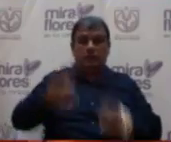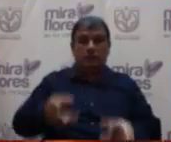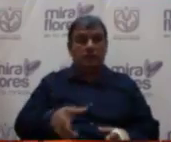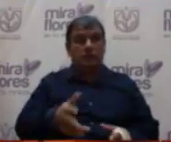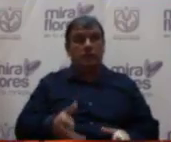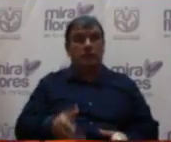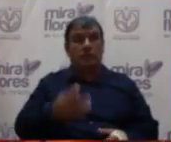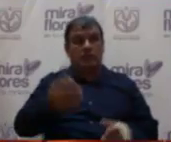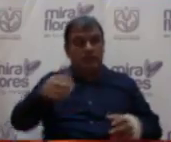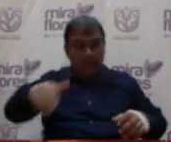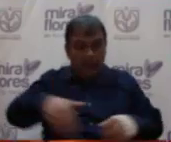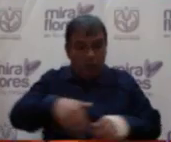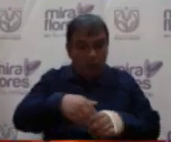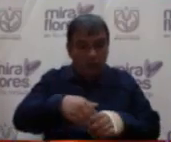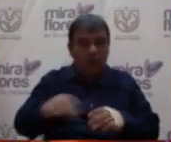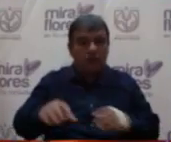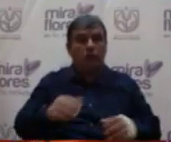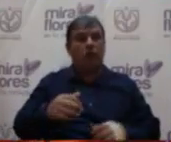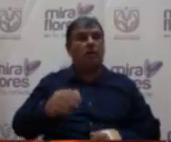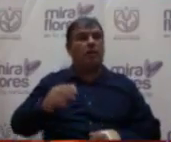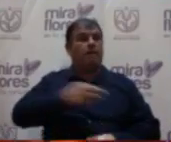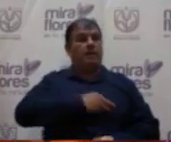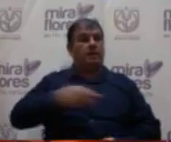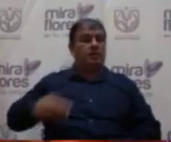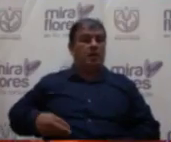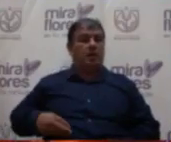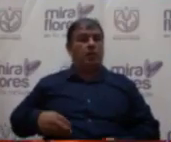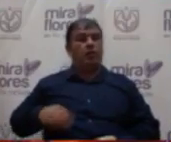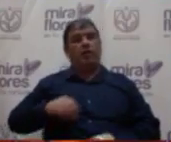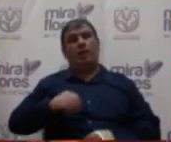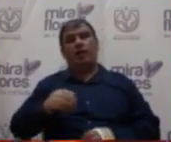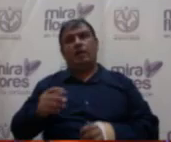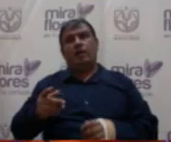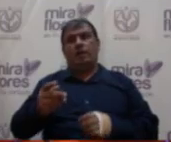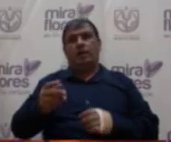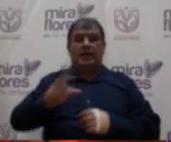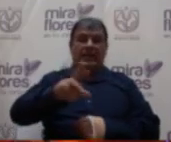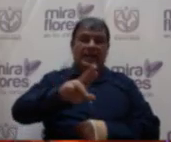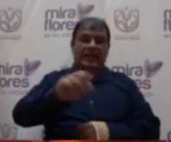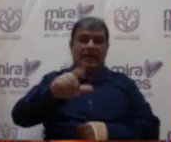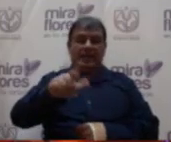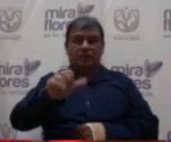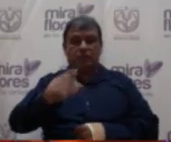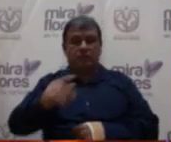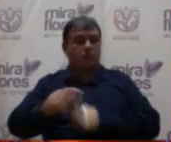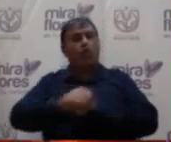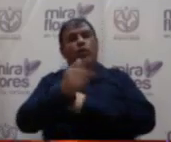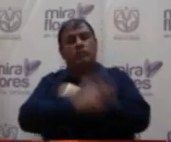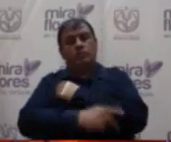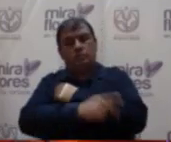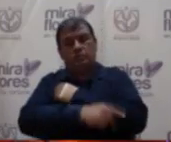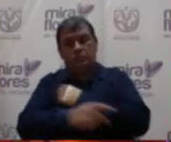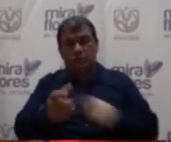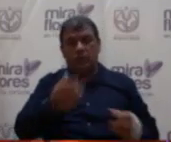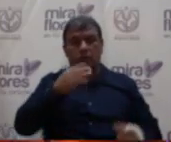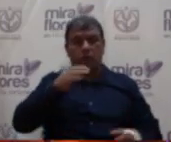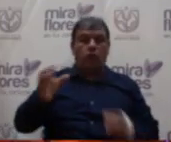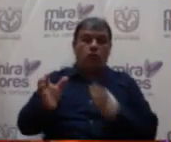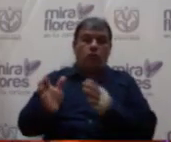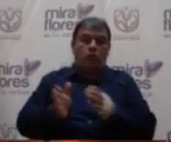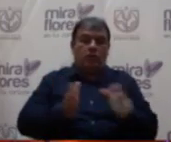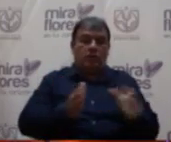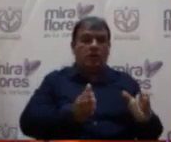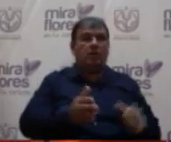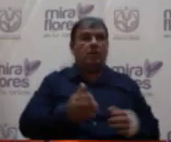este convenio se está realizando con el Ministerio de Relaciones Exteriores por una circunstancia especial, porque ellos son los organizadores de la cumbre